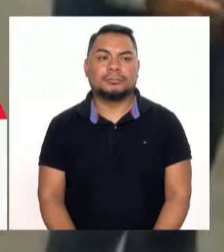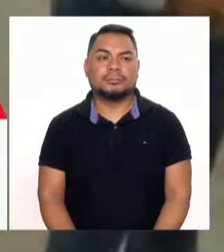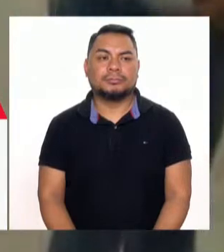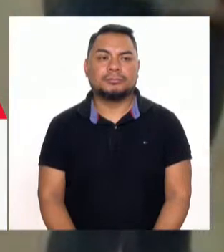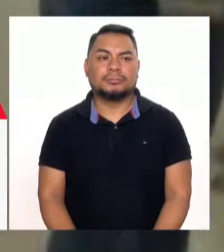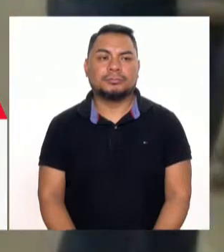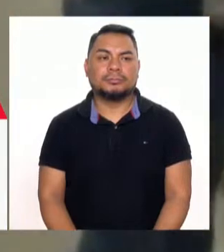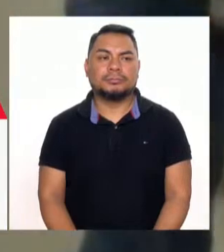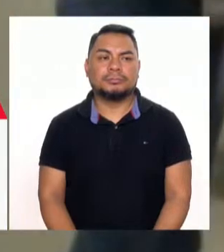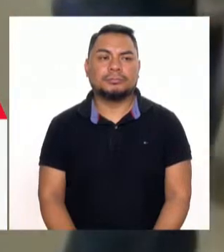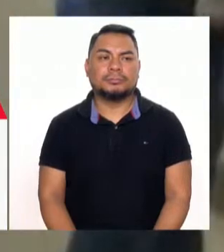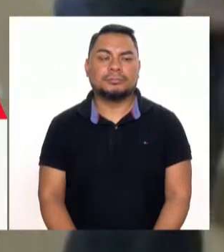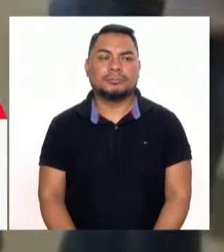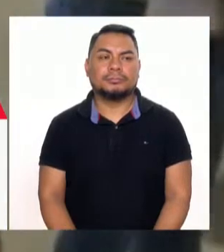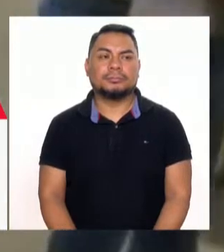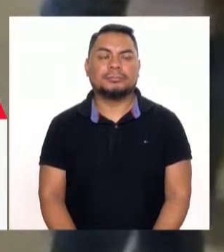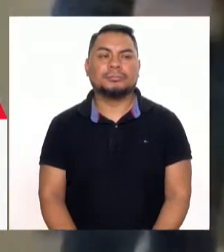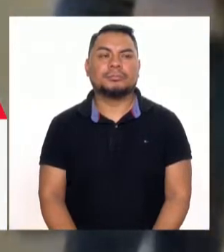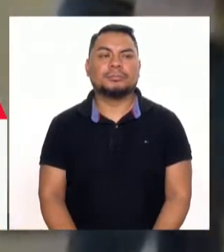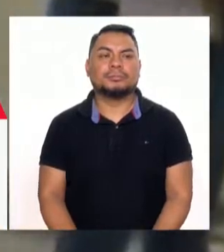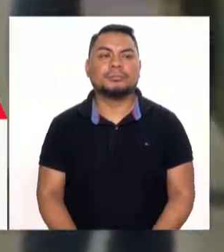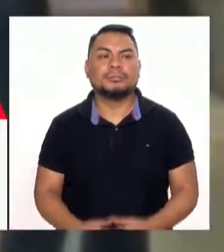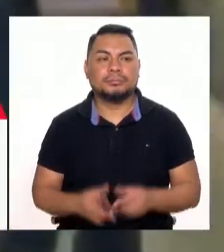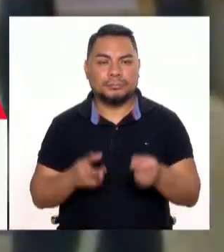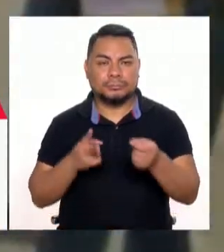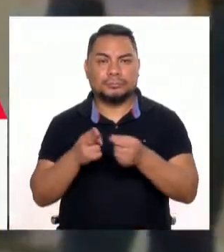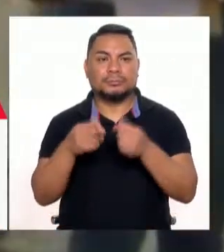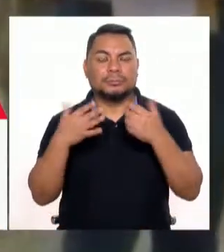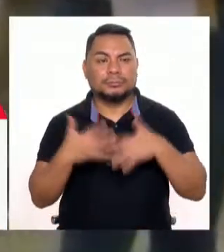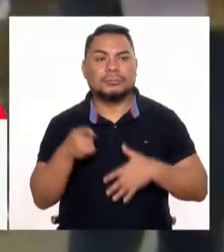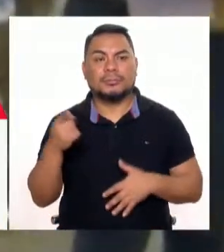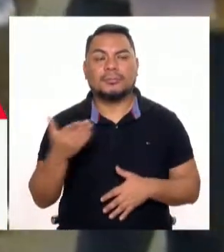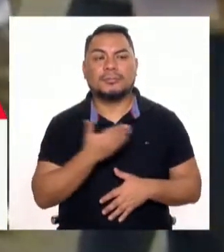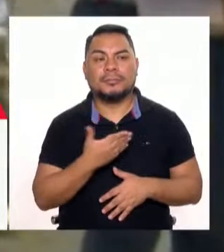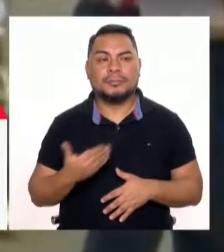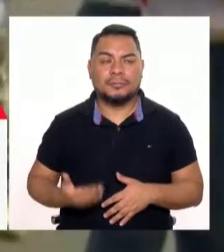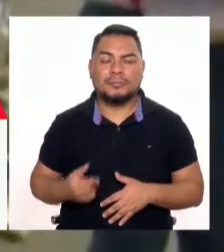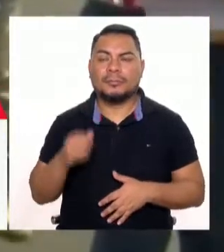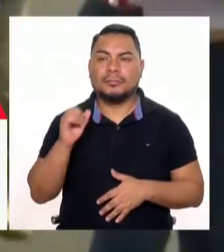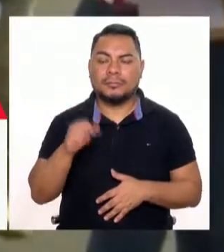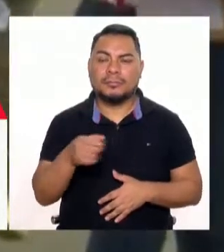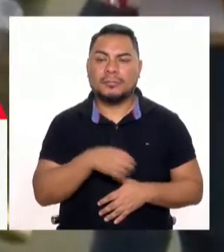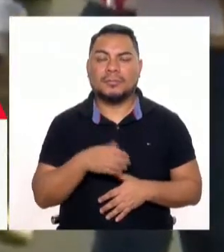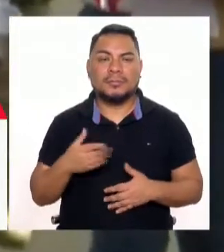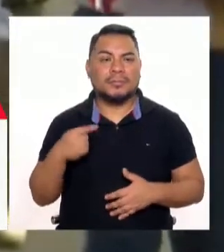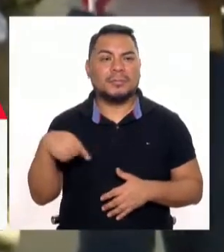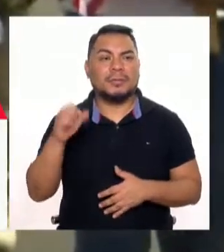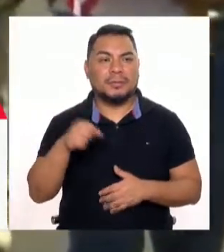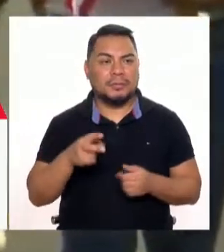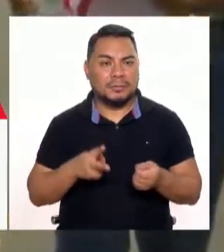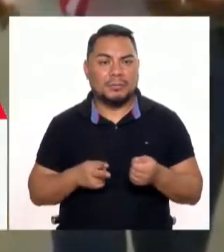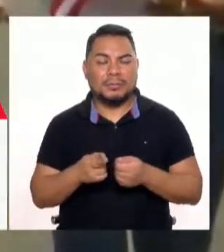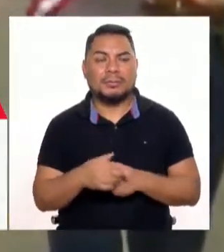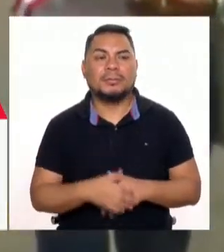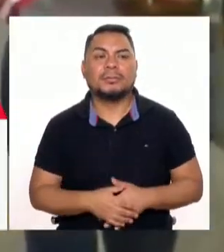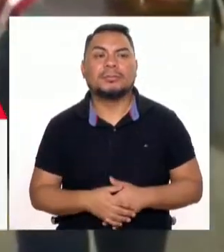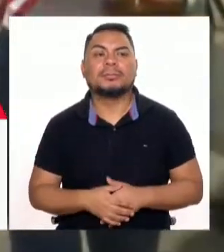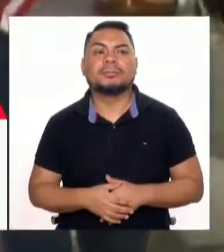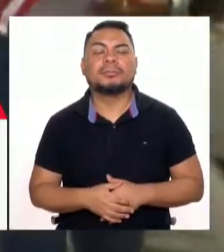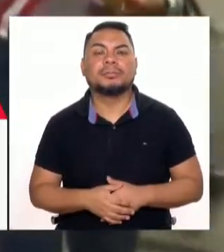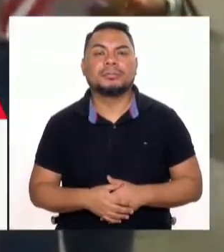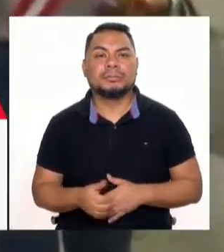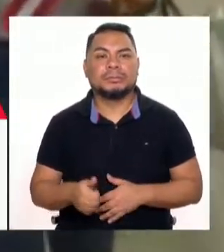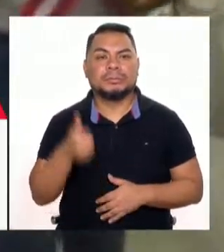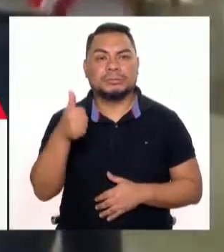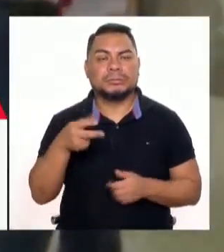preciso momentos en que la presidenta congresistas ministros y